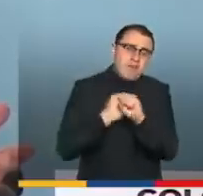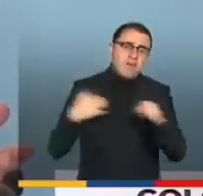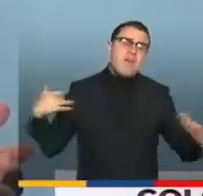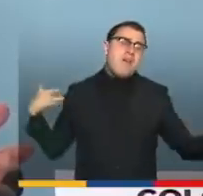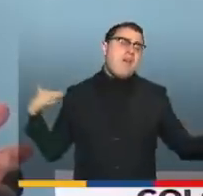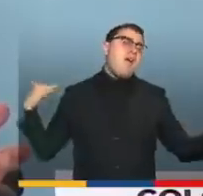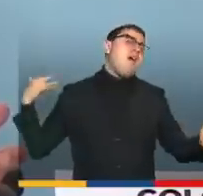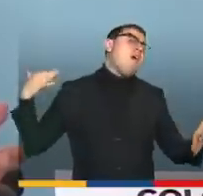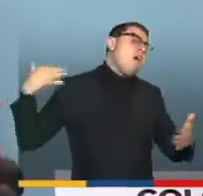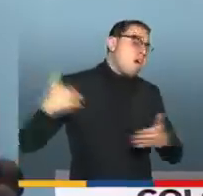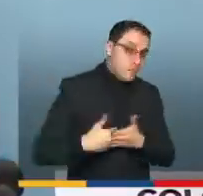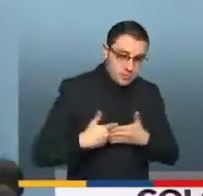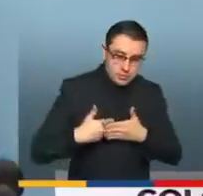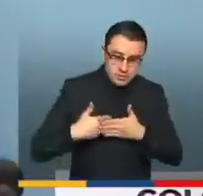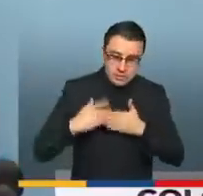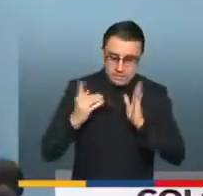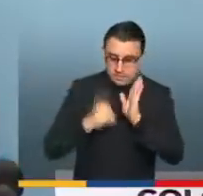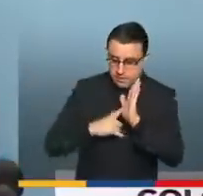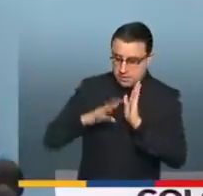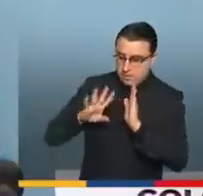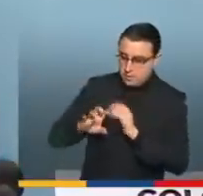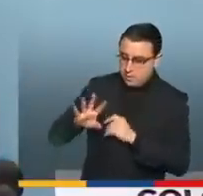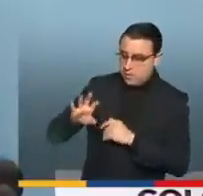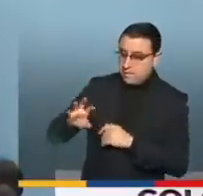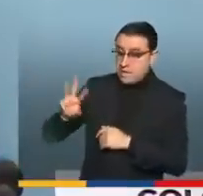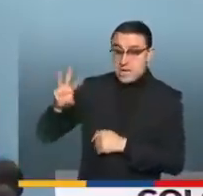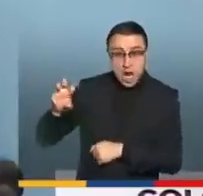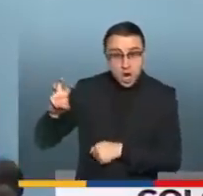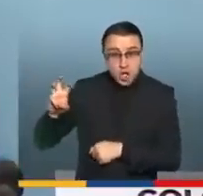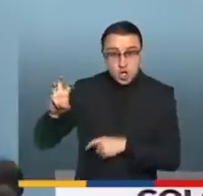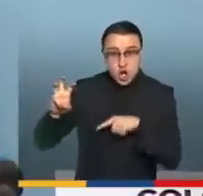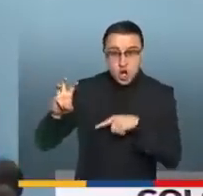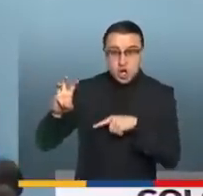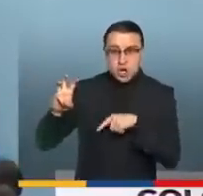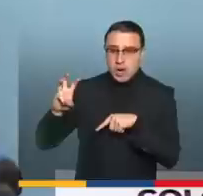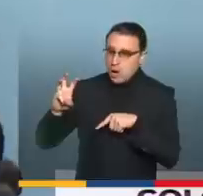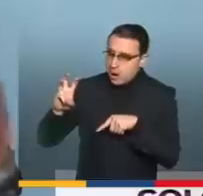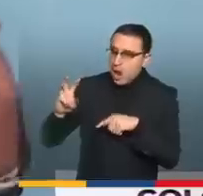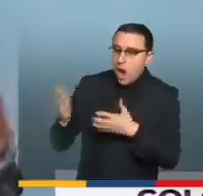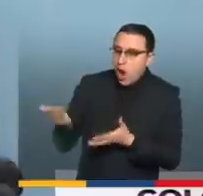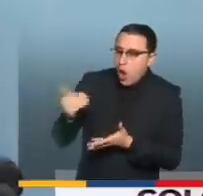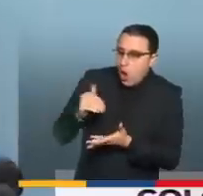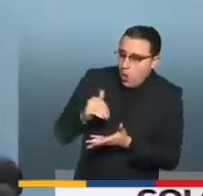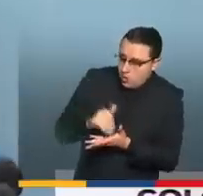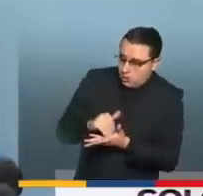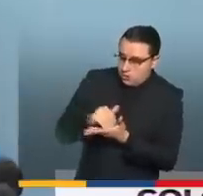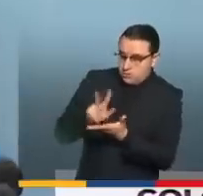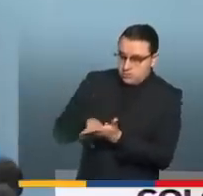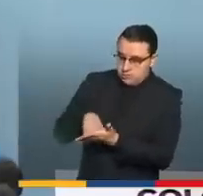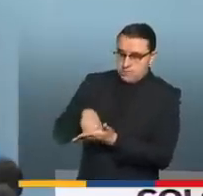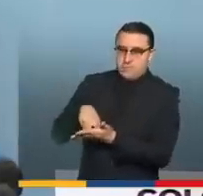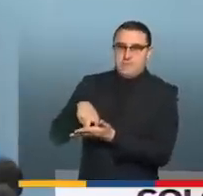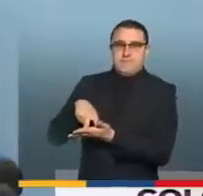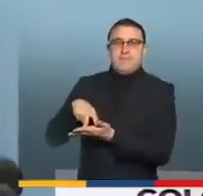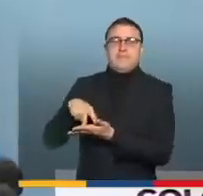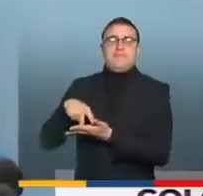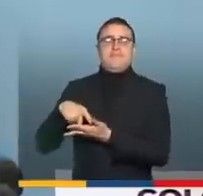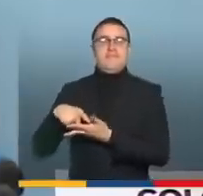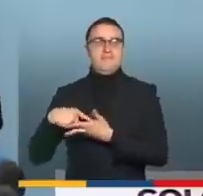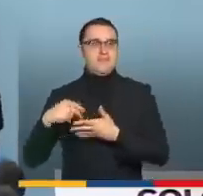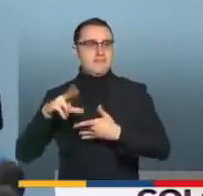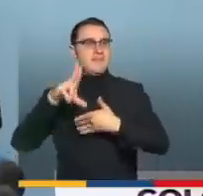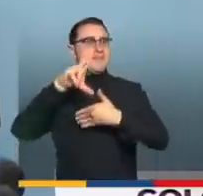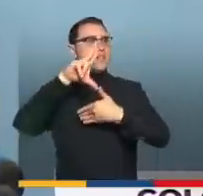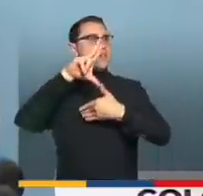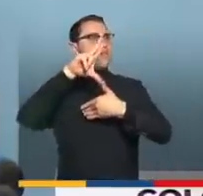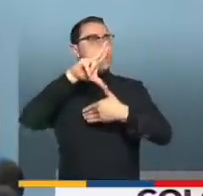hasta que desde 1998 empezó a resucitar lo que llamamos la primavera